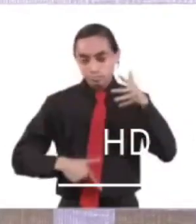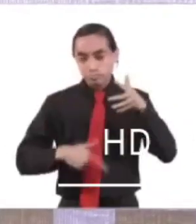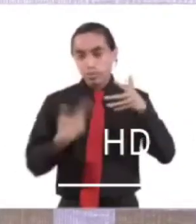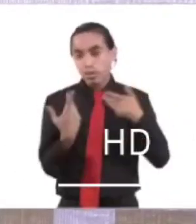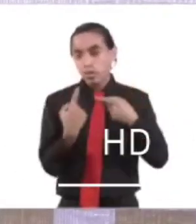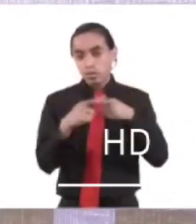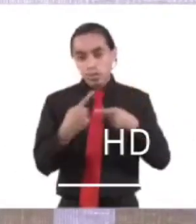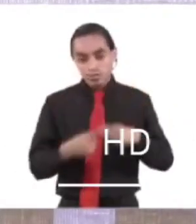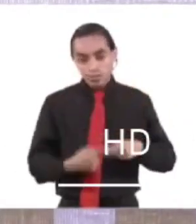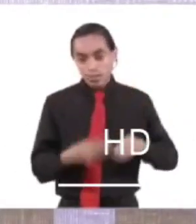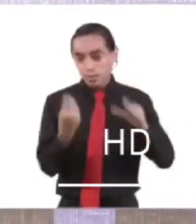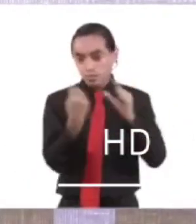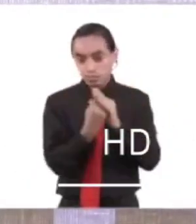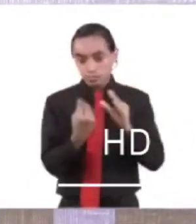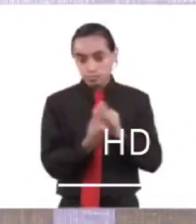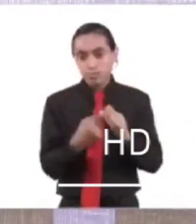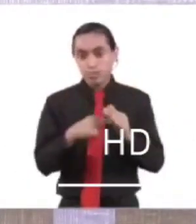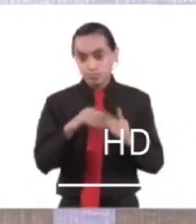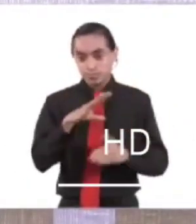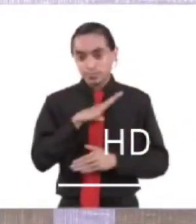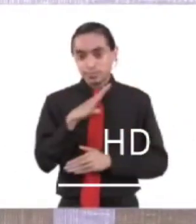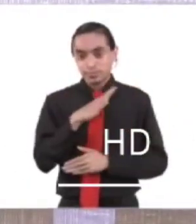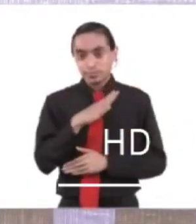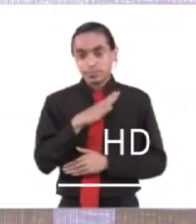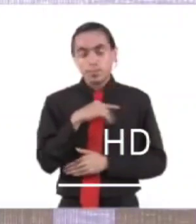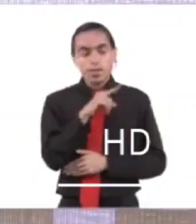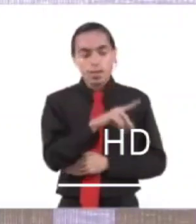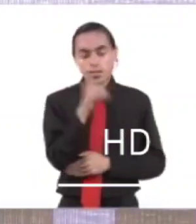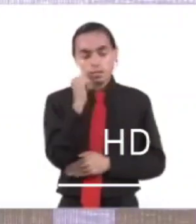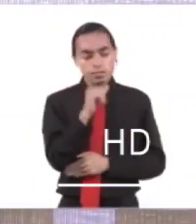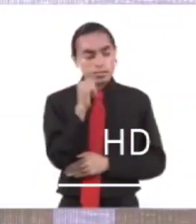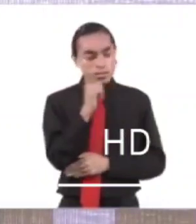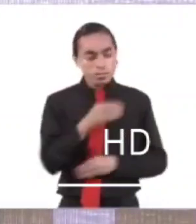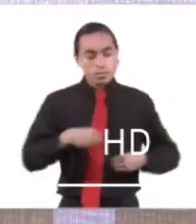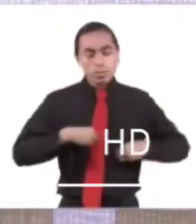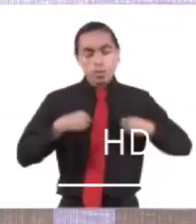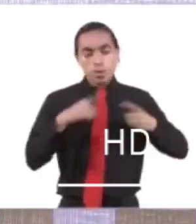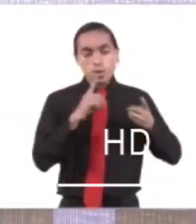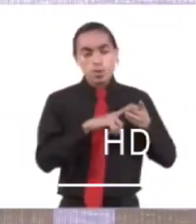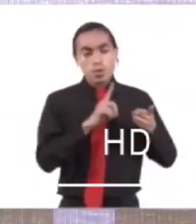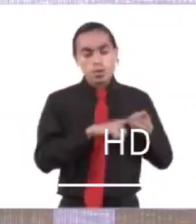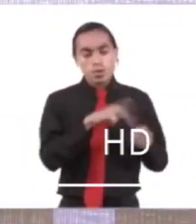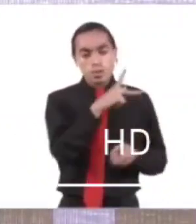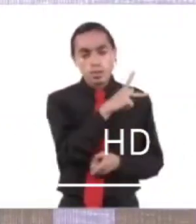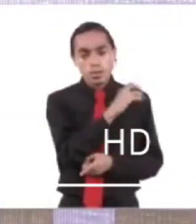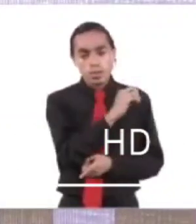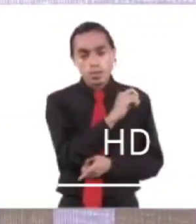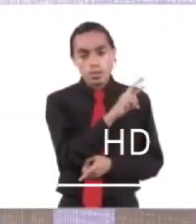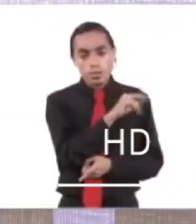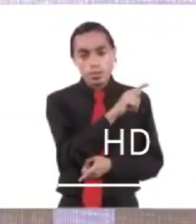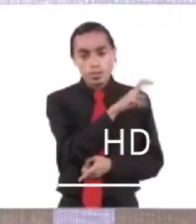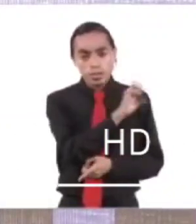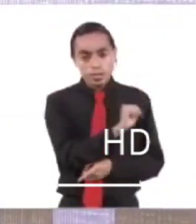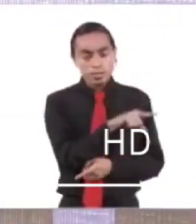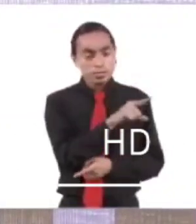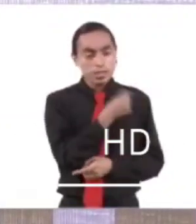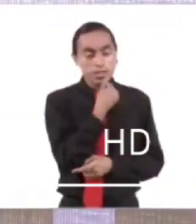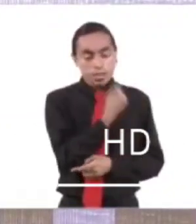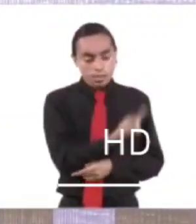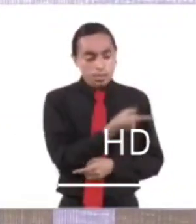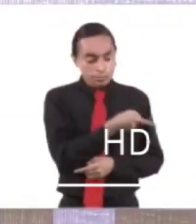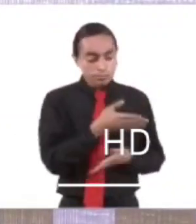diferentes cursos que aquí se imparten. Él siempre vivió en Portales, bueno, llegó muy pequeño aquí y toda su